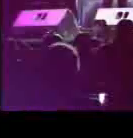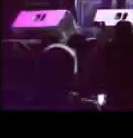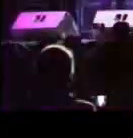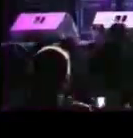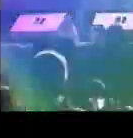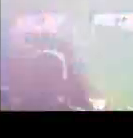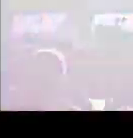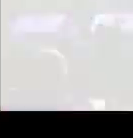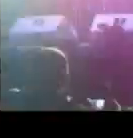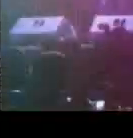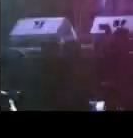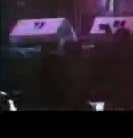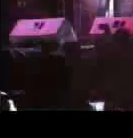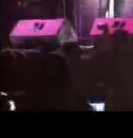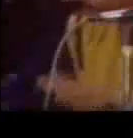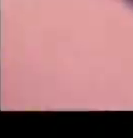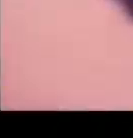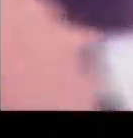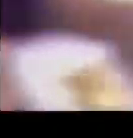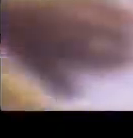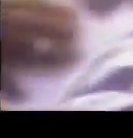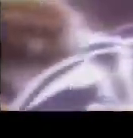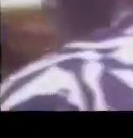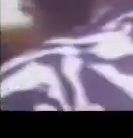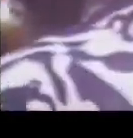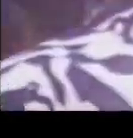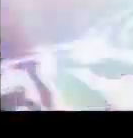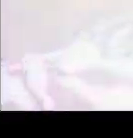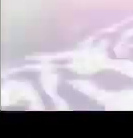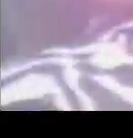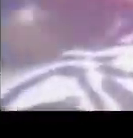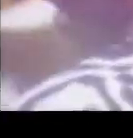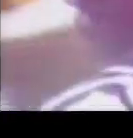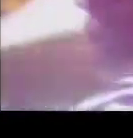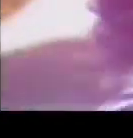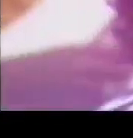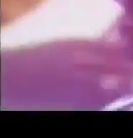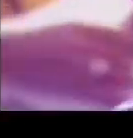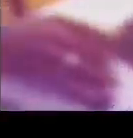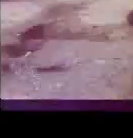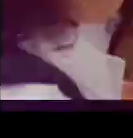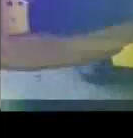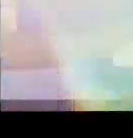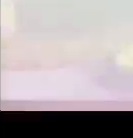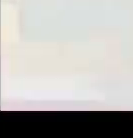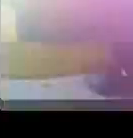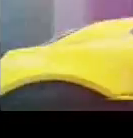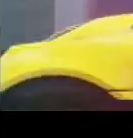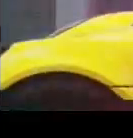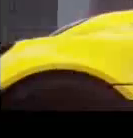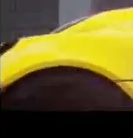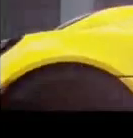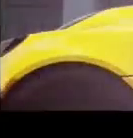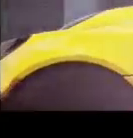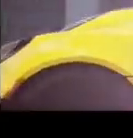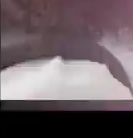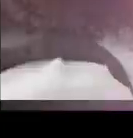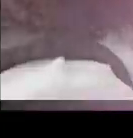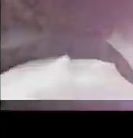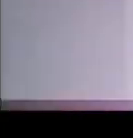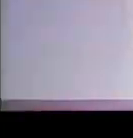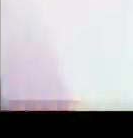Omar Geles y los Diablitos. Los caminos de la vida no son... Baby Rasta y